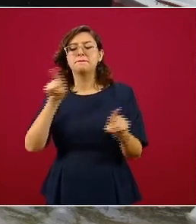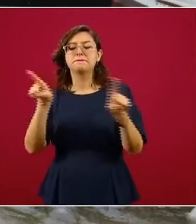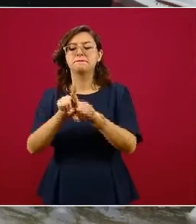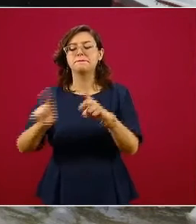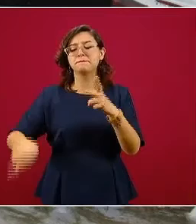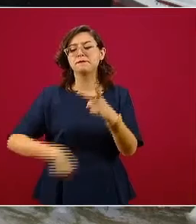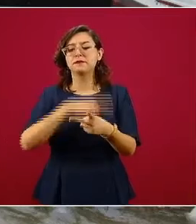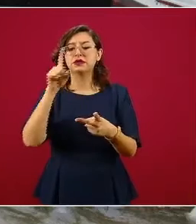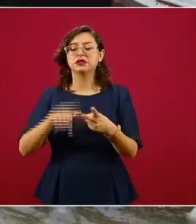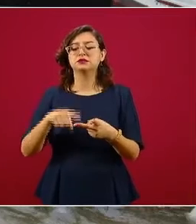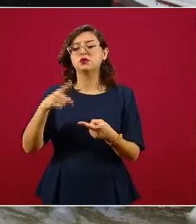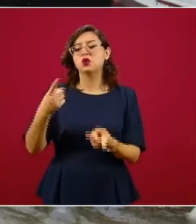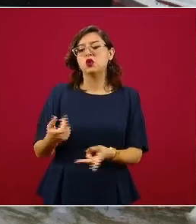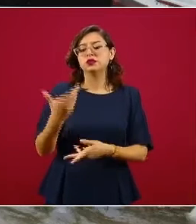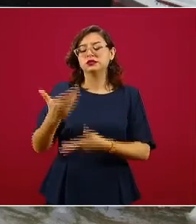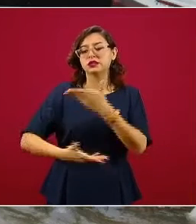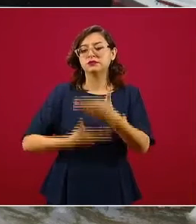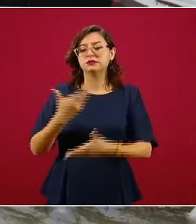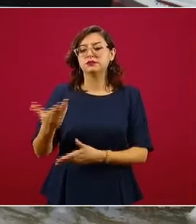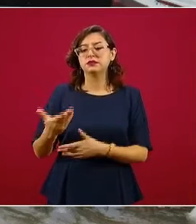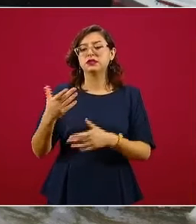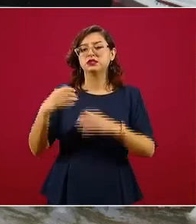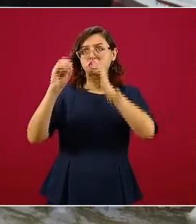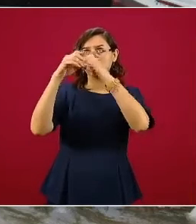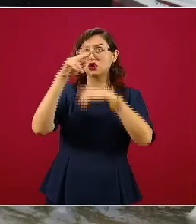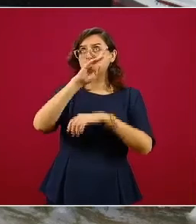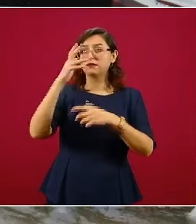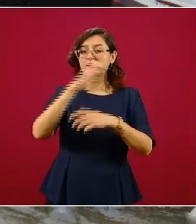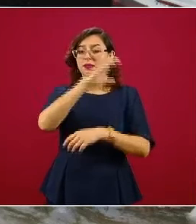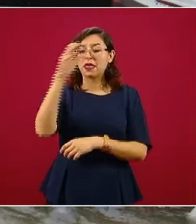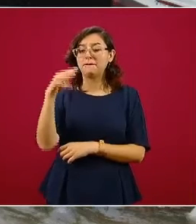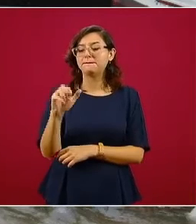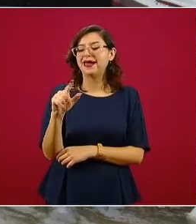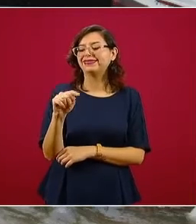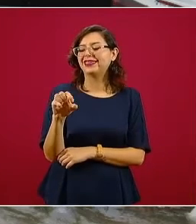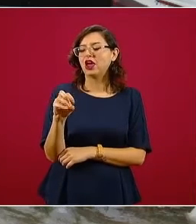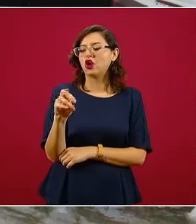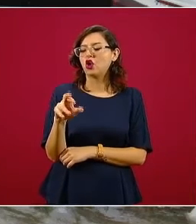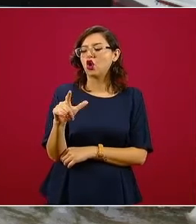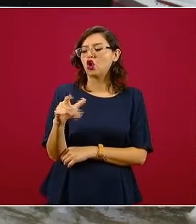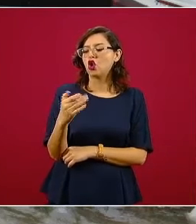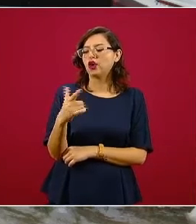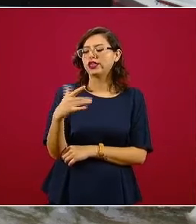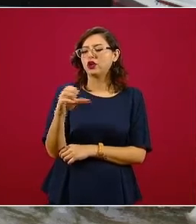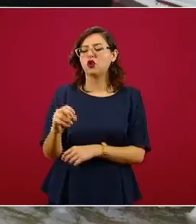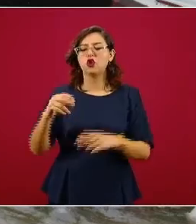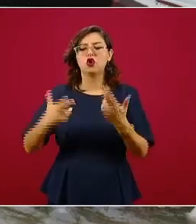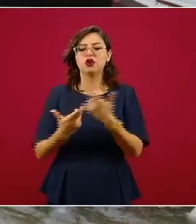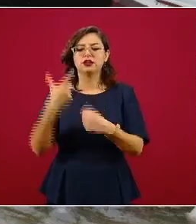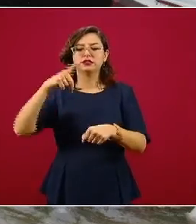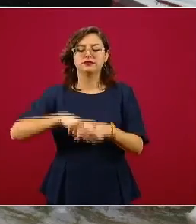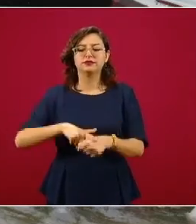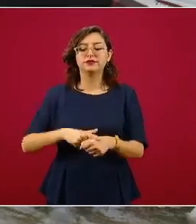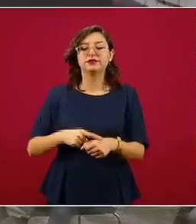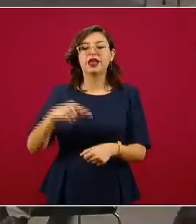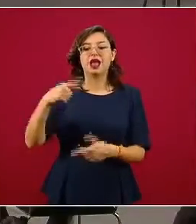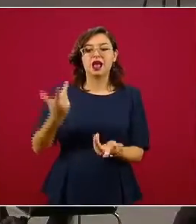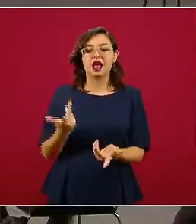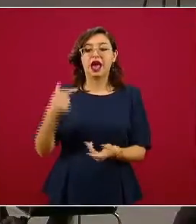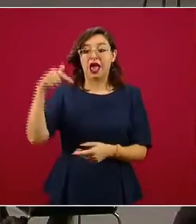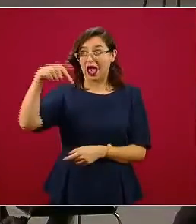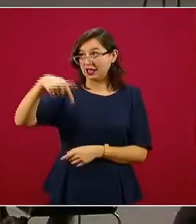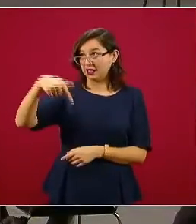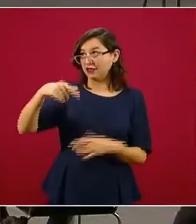El Servicio Meteorológico Nacional nació en 1877 e instaló sus primeras oficinas en la azotea de